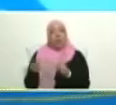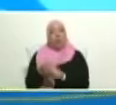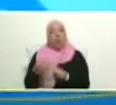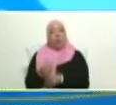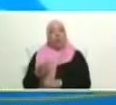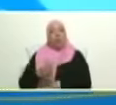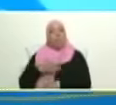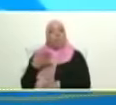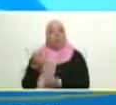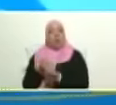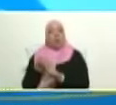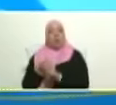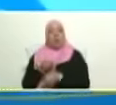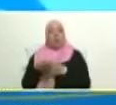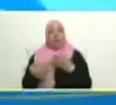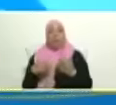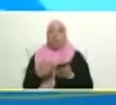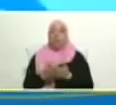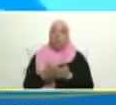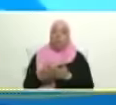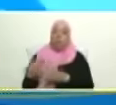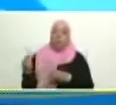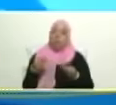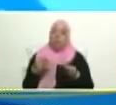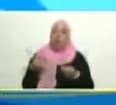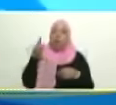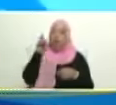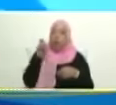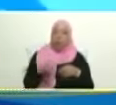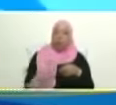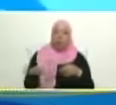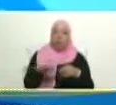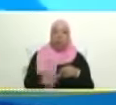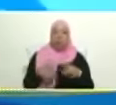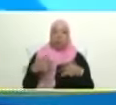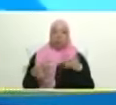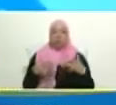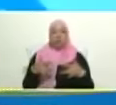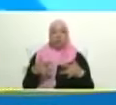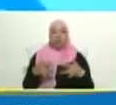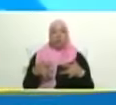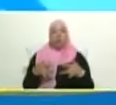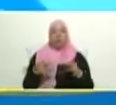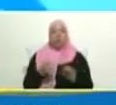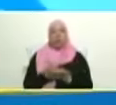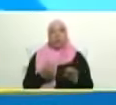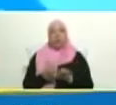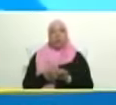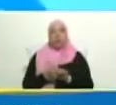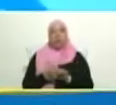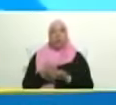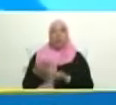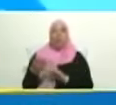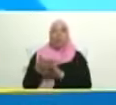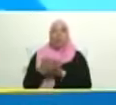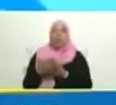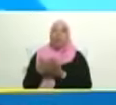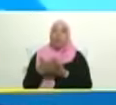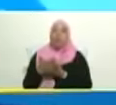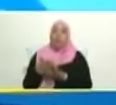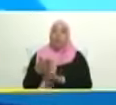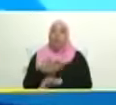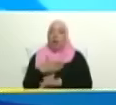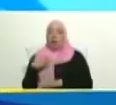pueda, en todo lo que se pueda, más allá de que se pueda, haciendo de tripas corazón, pariendo soluciones. Quiero estar al